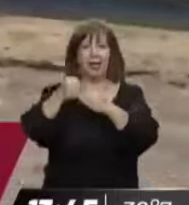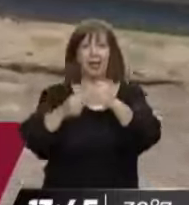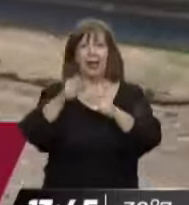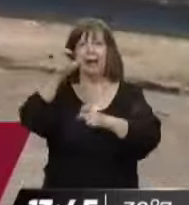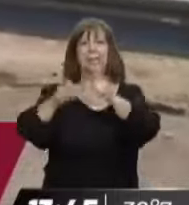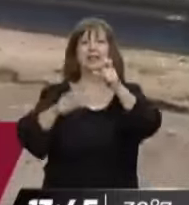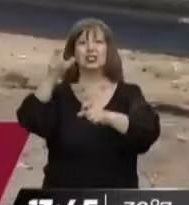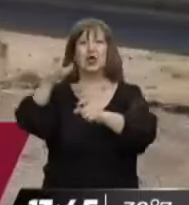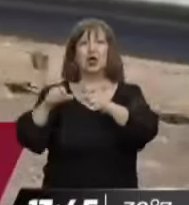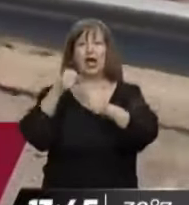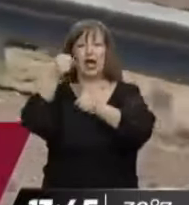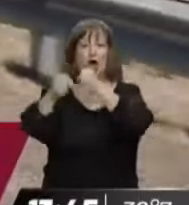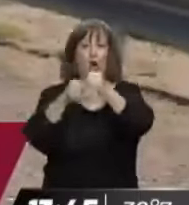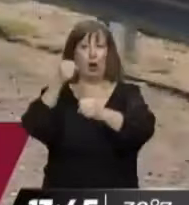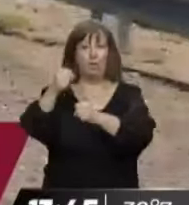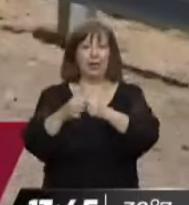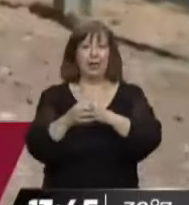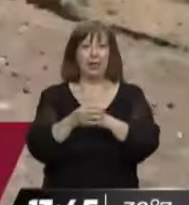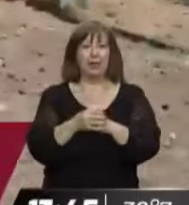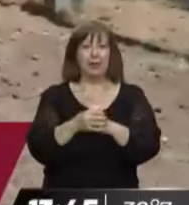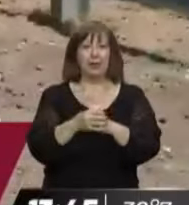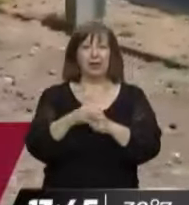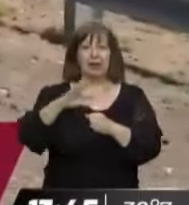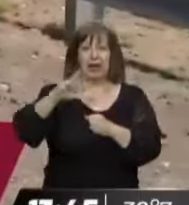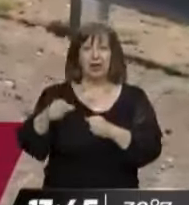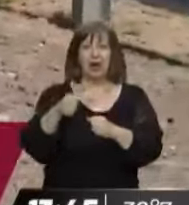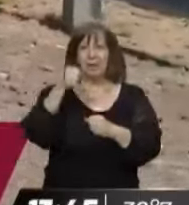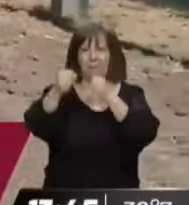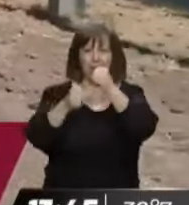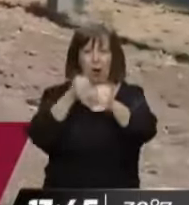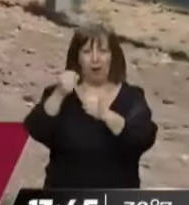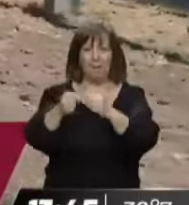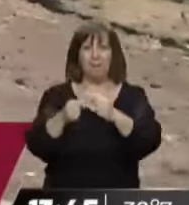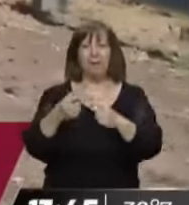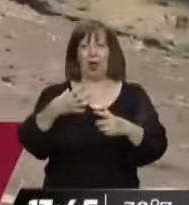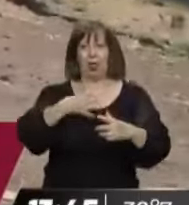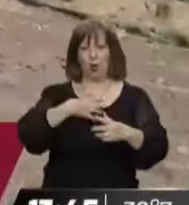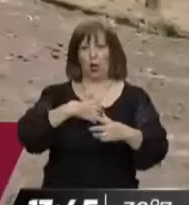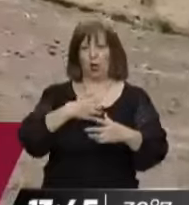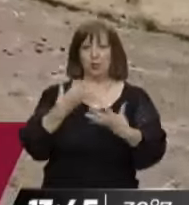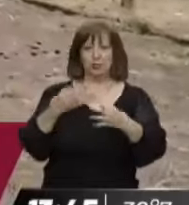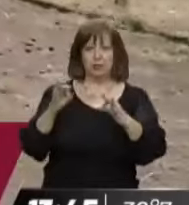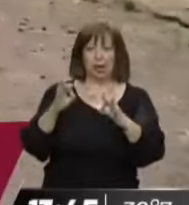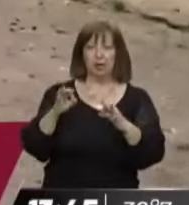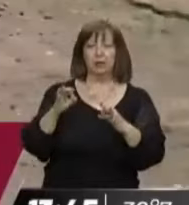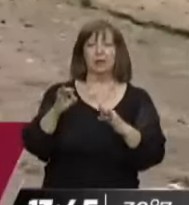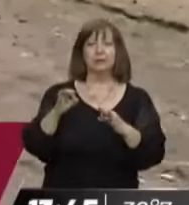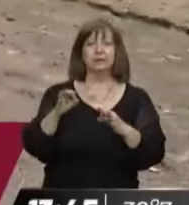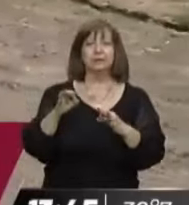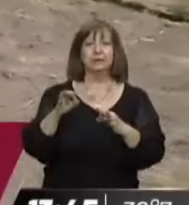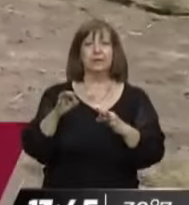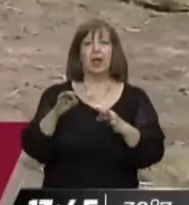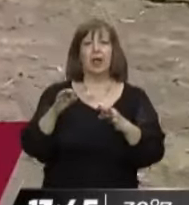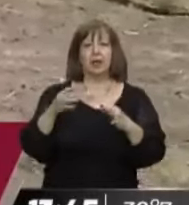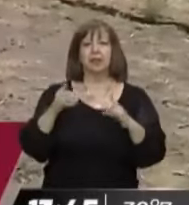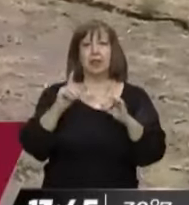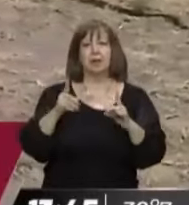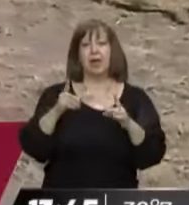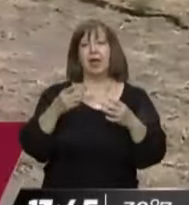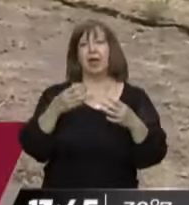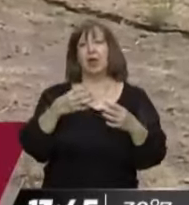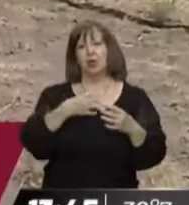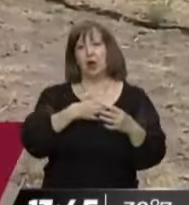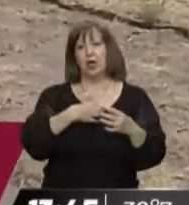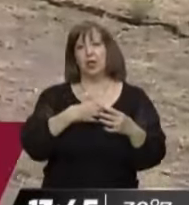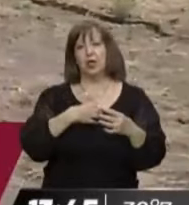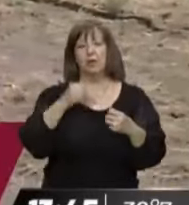dieron las personas que iban pasando por el lugar y que ayudaron justamente al dueño de la camioneta. También está siendo asistido el dueño de la